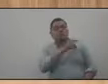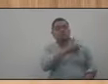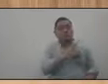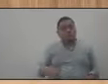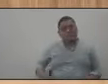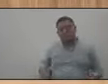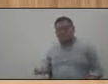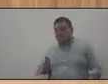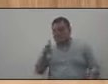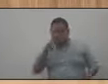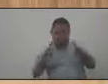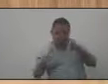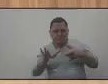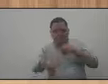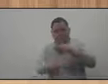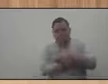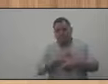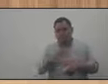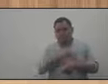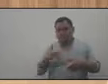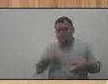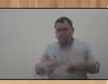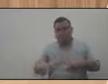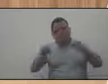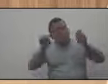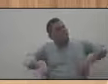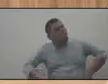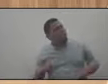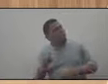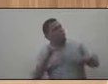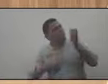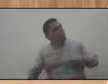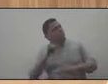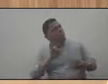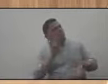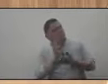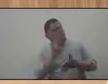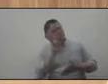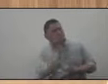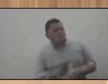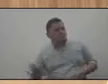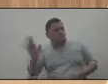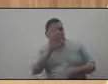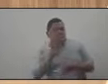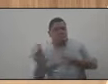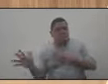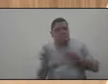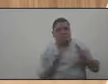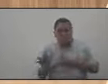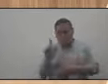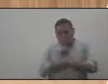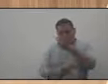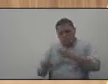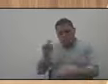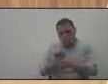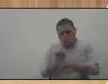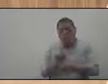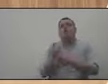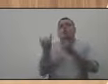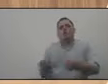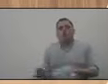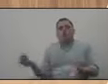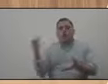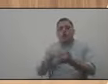de la República, que Capresoca puede ser un modelo nacional. Lo dije hace un año en este mismo recinto y lo